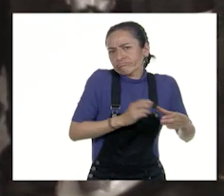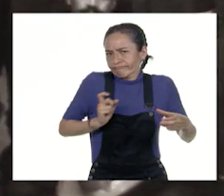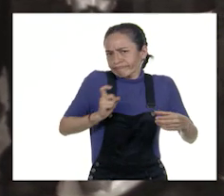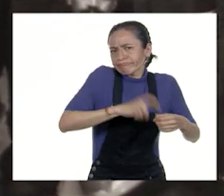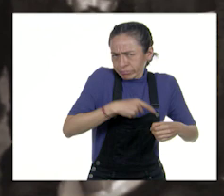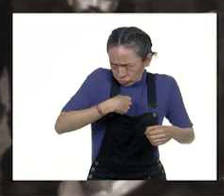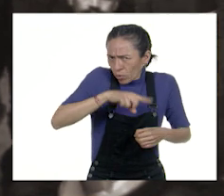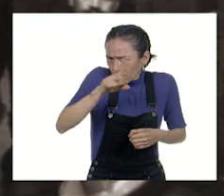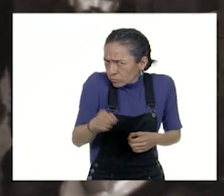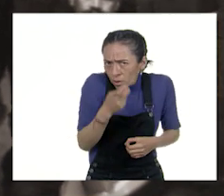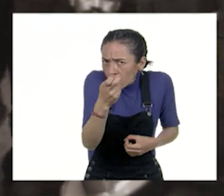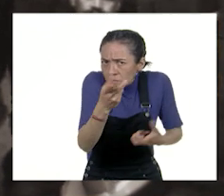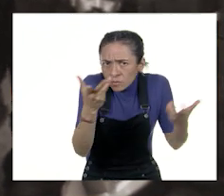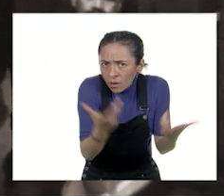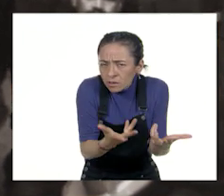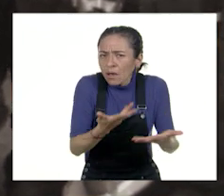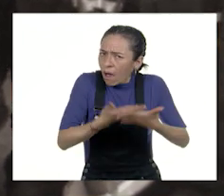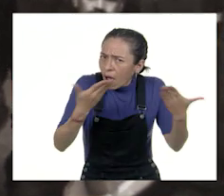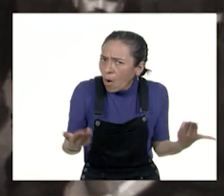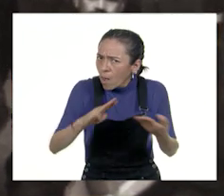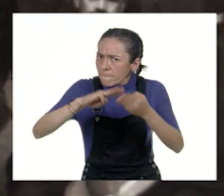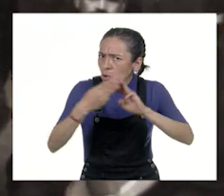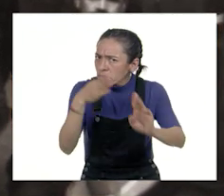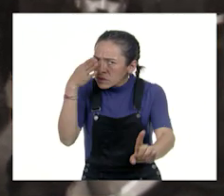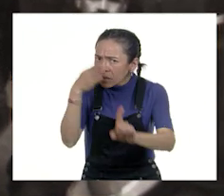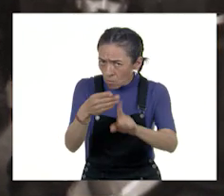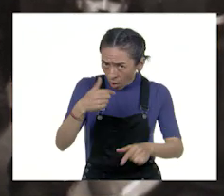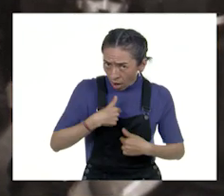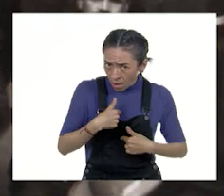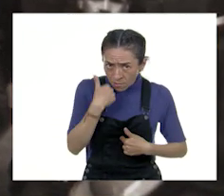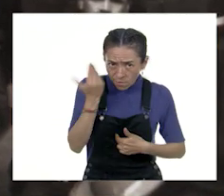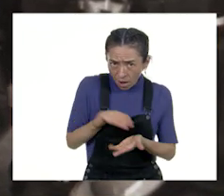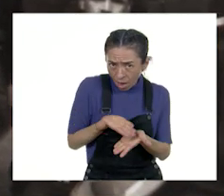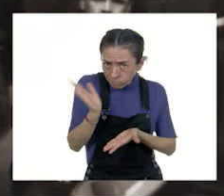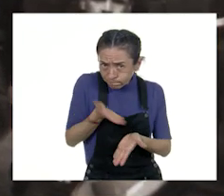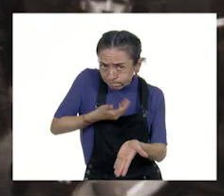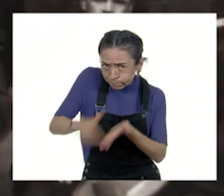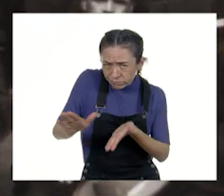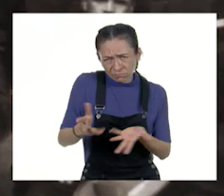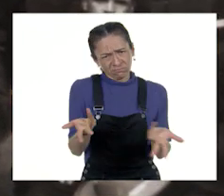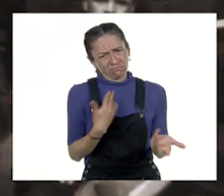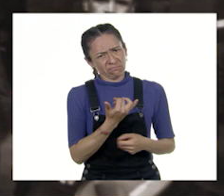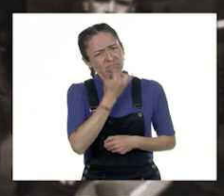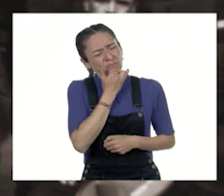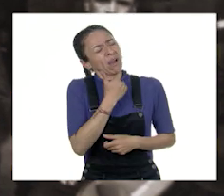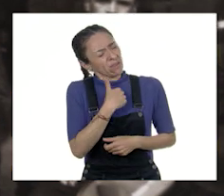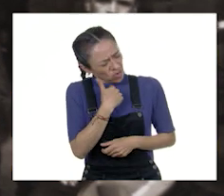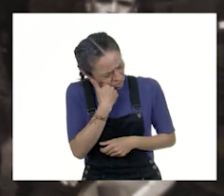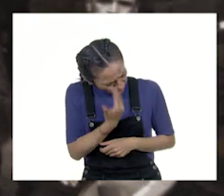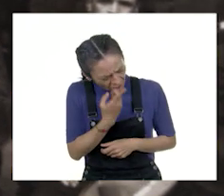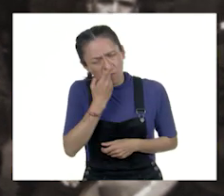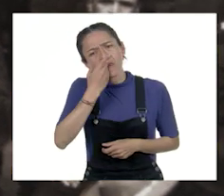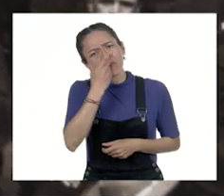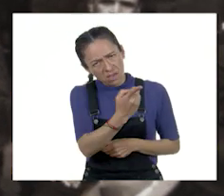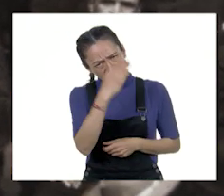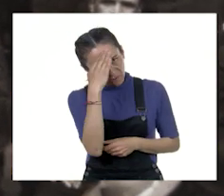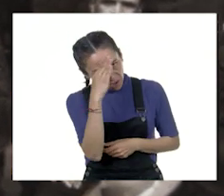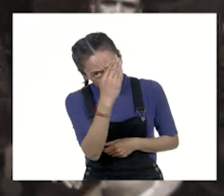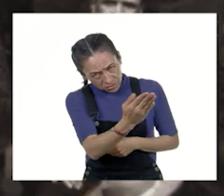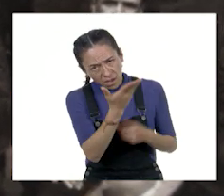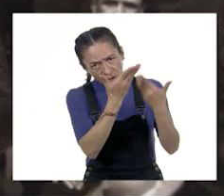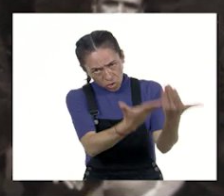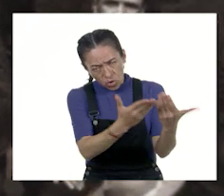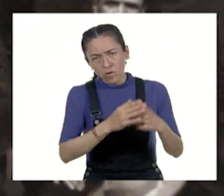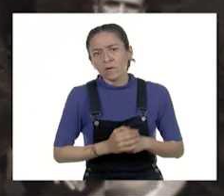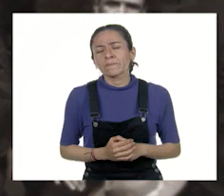motivo por el que se me quiere arrojar de aquí. Ese es mi delito, señores. Yo me permitiría decir al señor